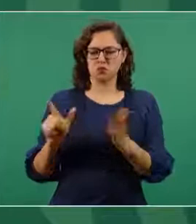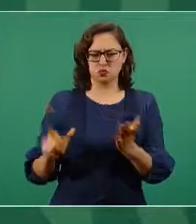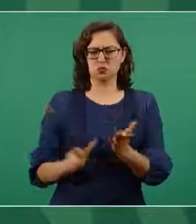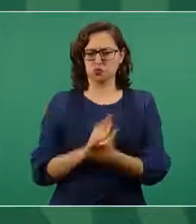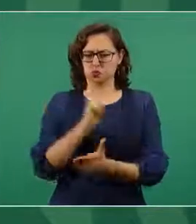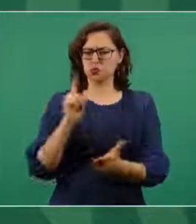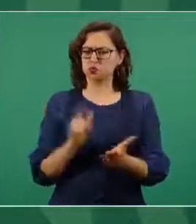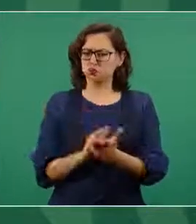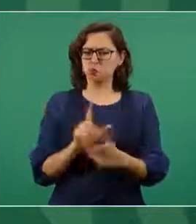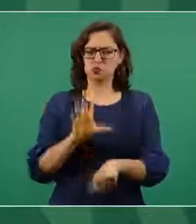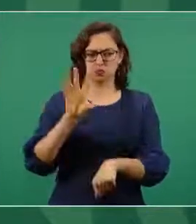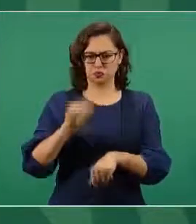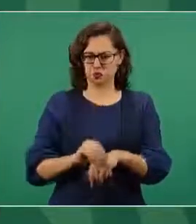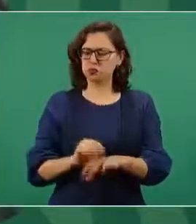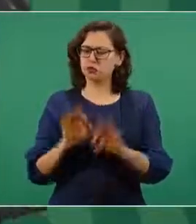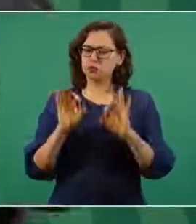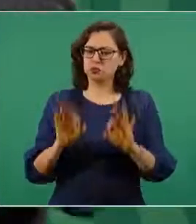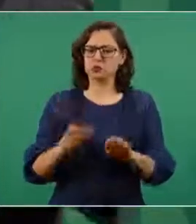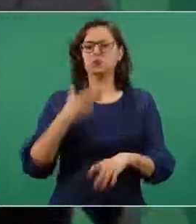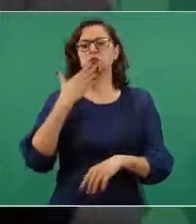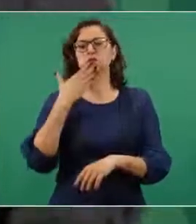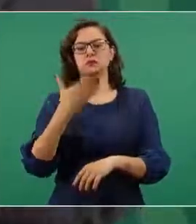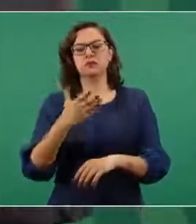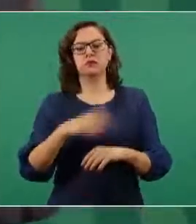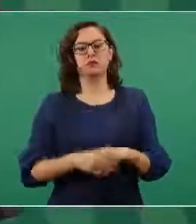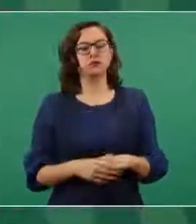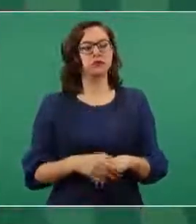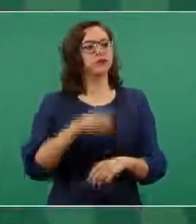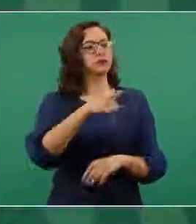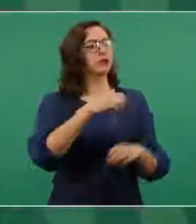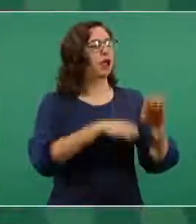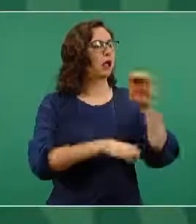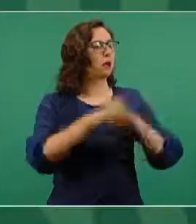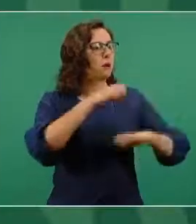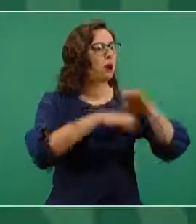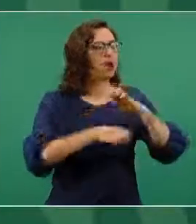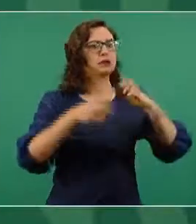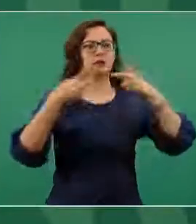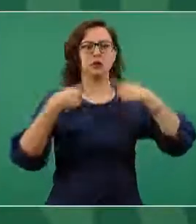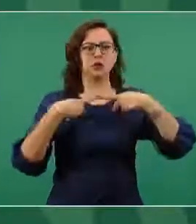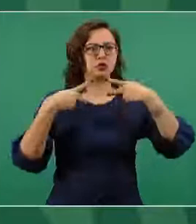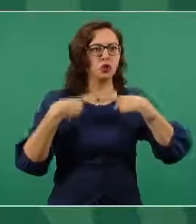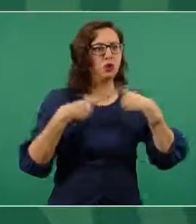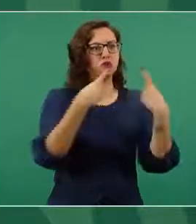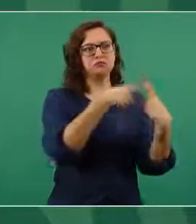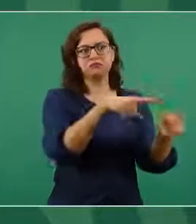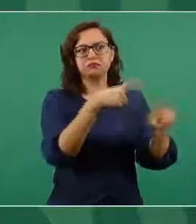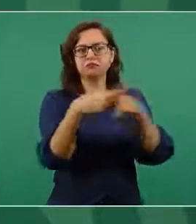de esa manera, que a cualquier empresa, cualquier persona se le ampare.